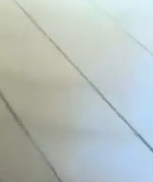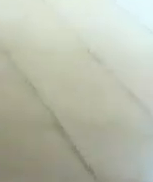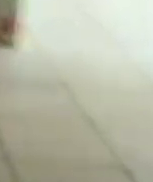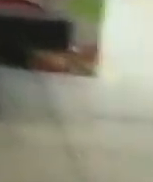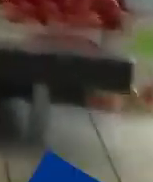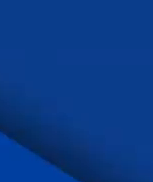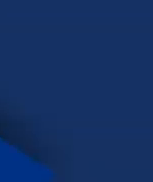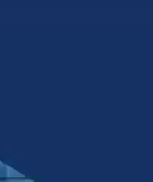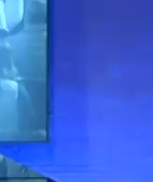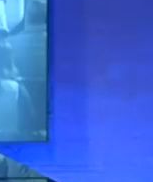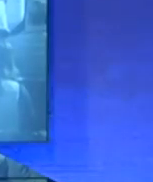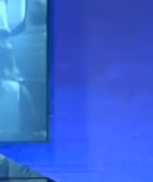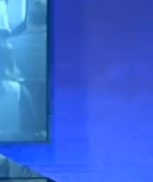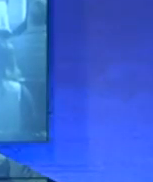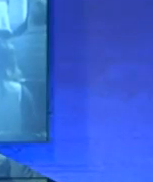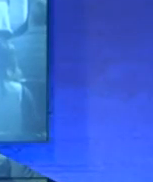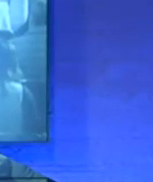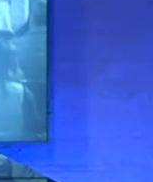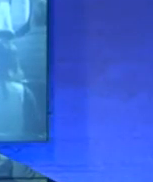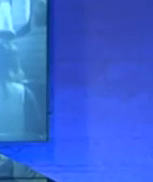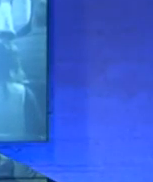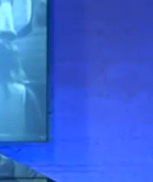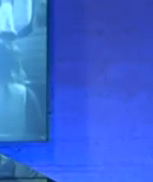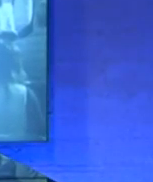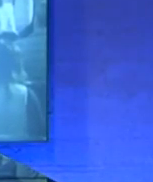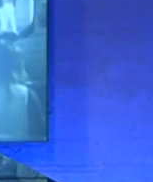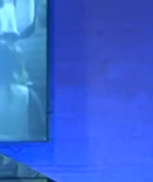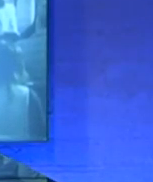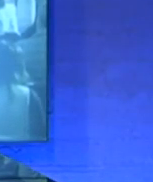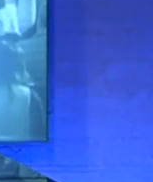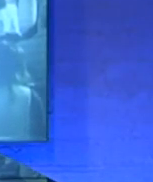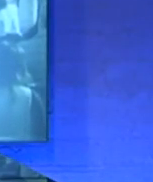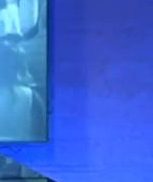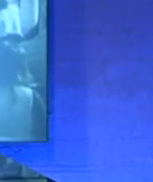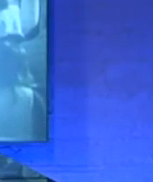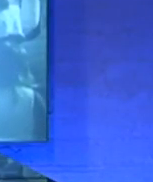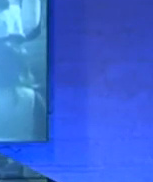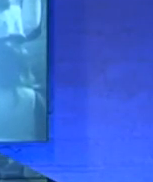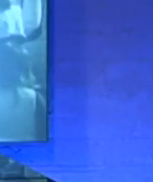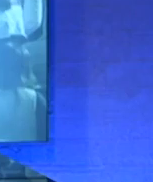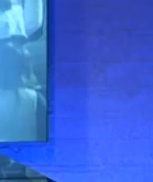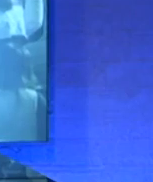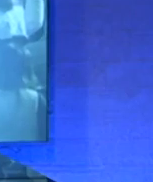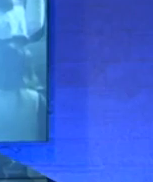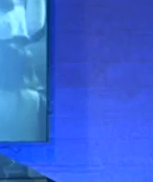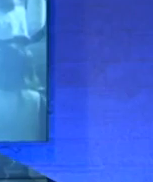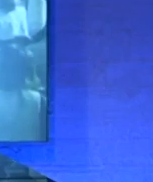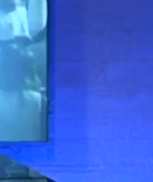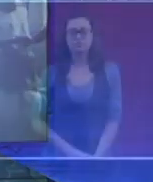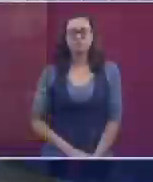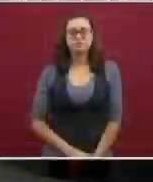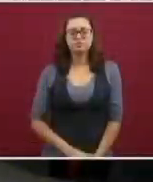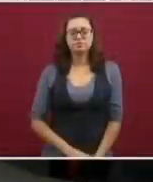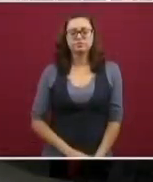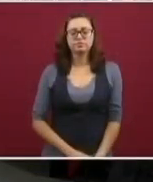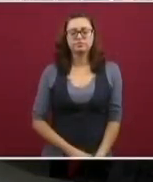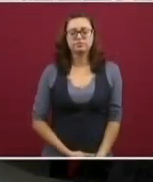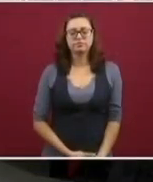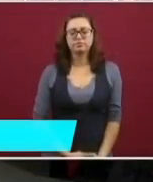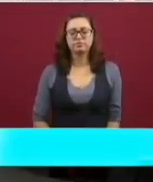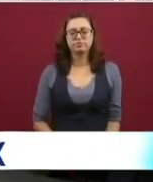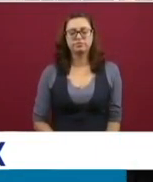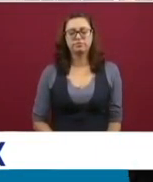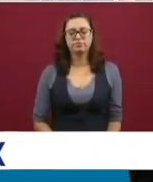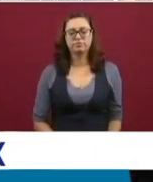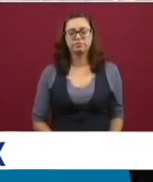parachoques virtual. El presidente de México, Andrés Manuel López Obrador, recalcó que su administración ya tiene un plan